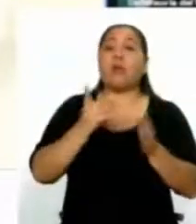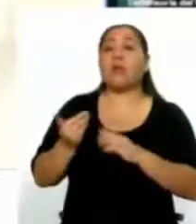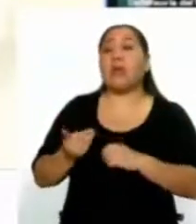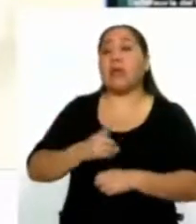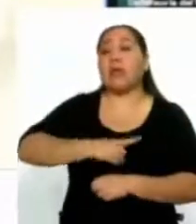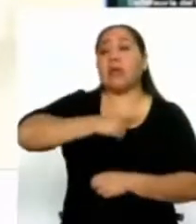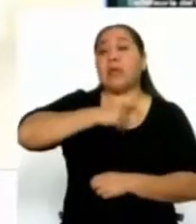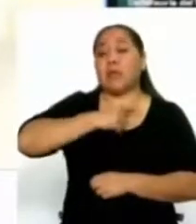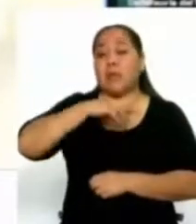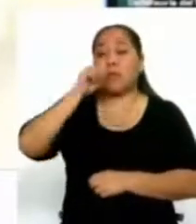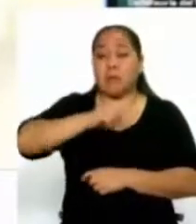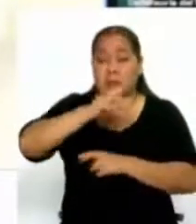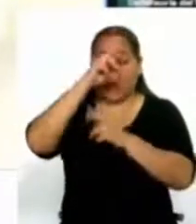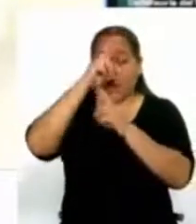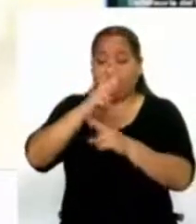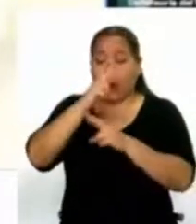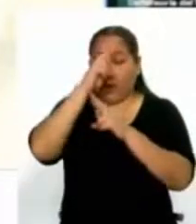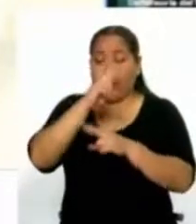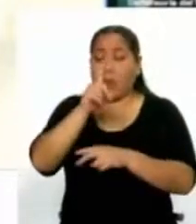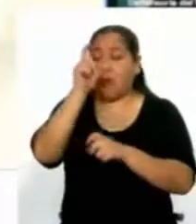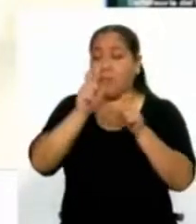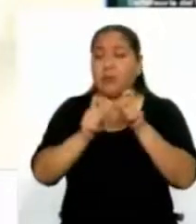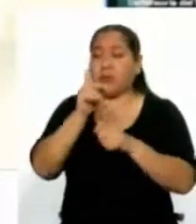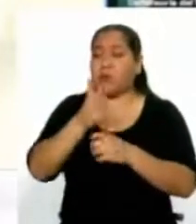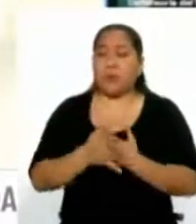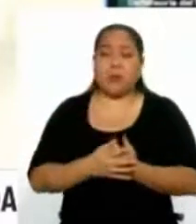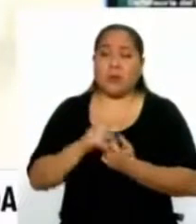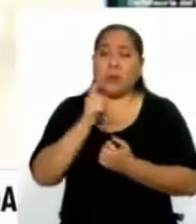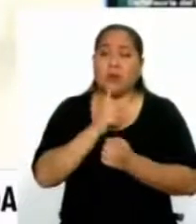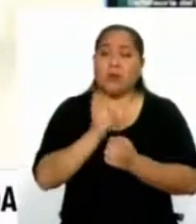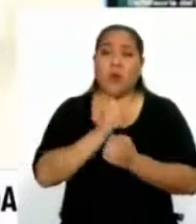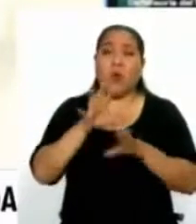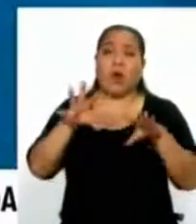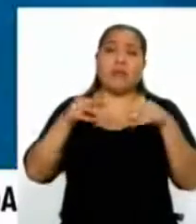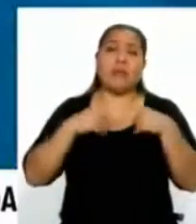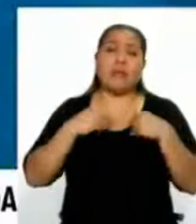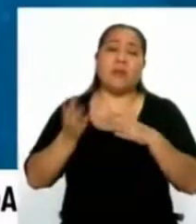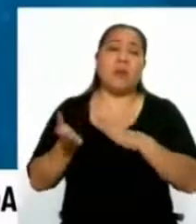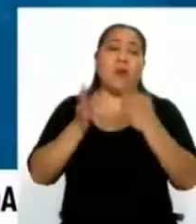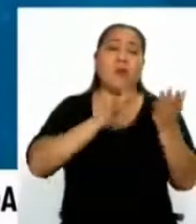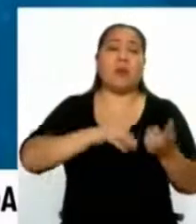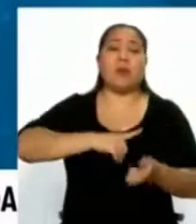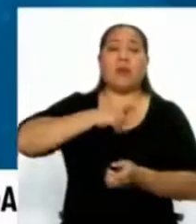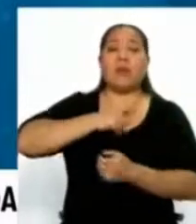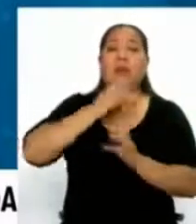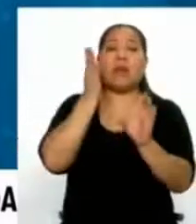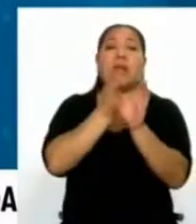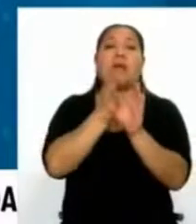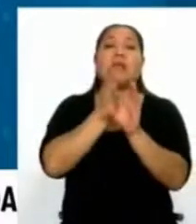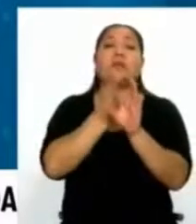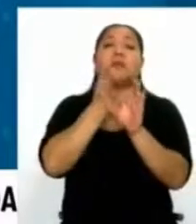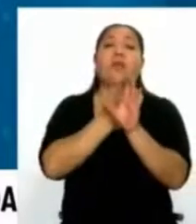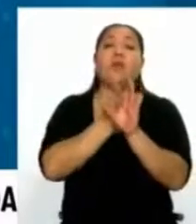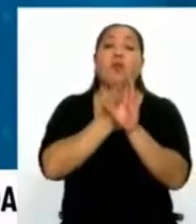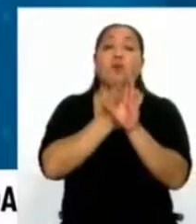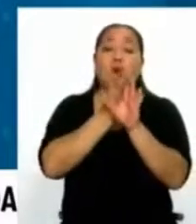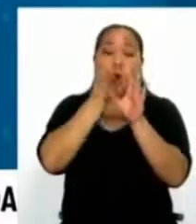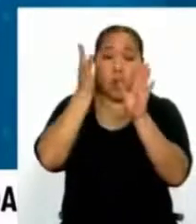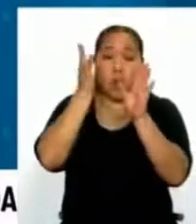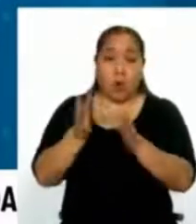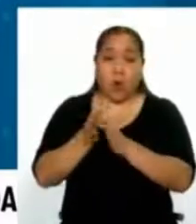las personas, ciudadanos y ciudadanas que están en contra de la muerte digna. La psicóloga y activista padece